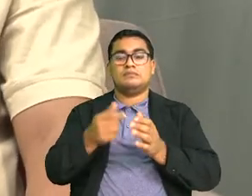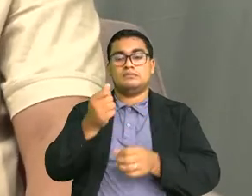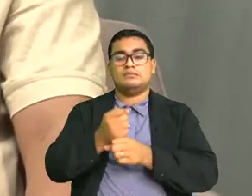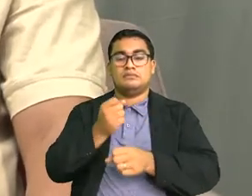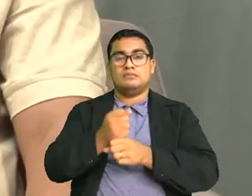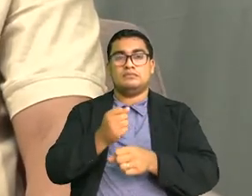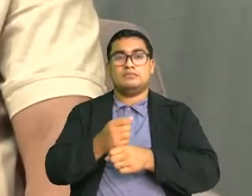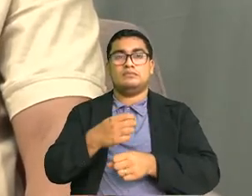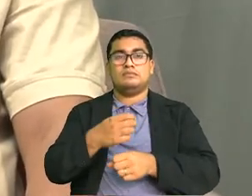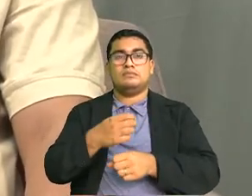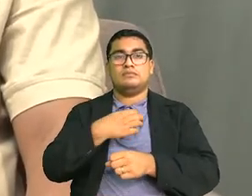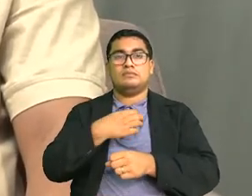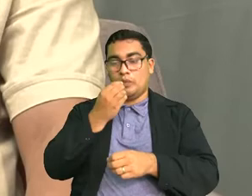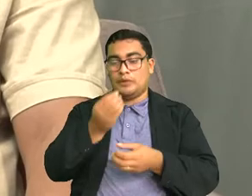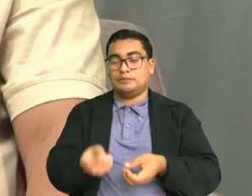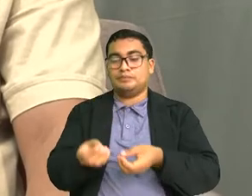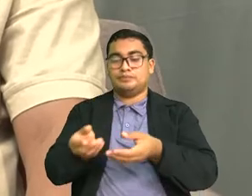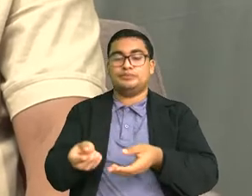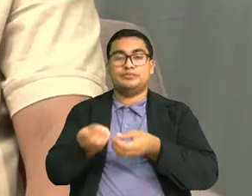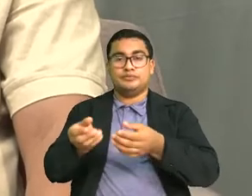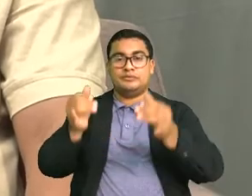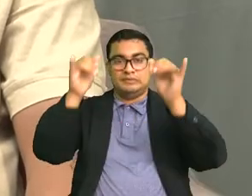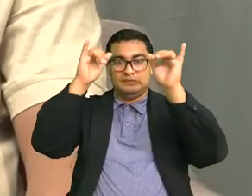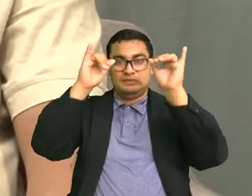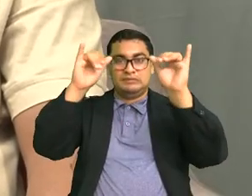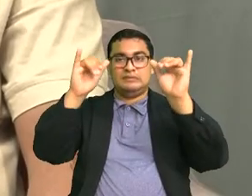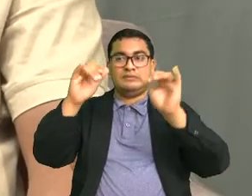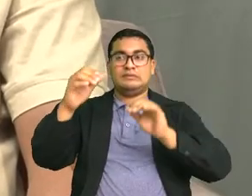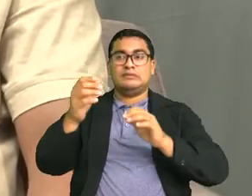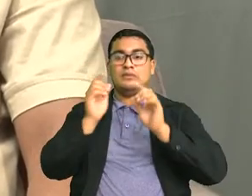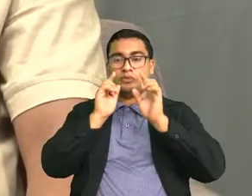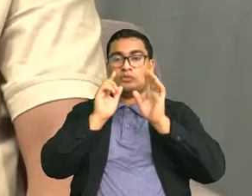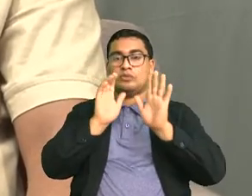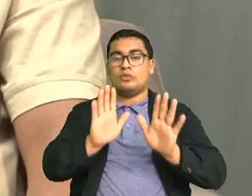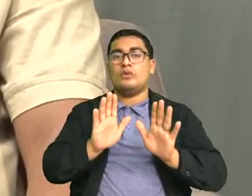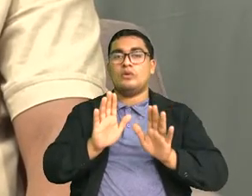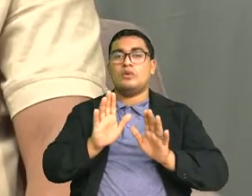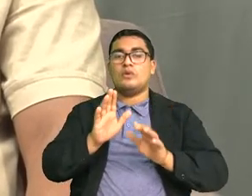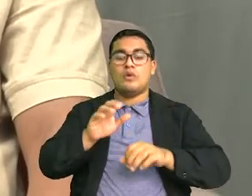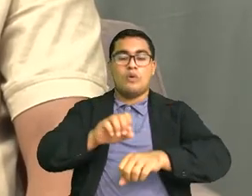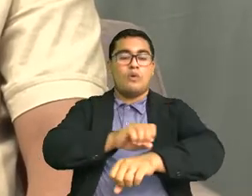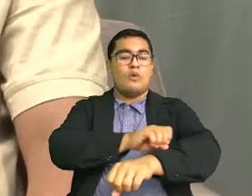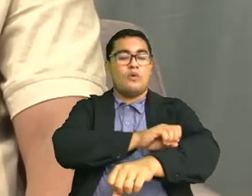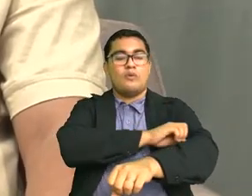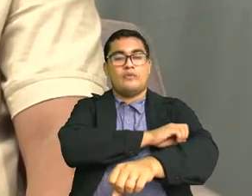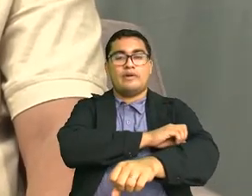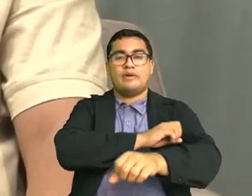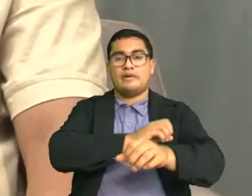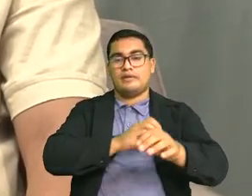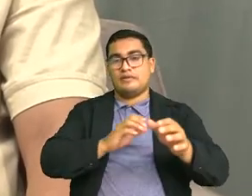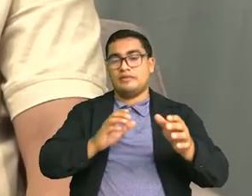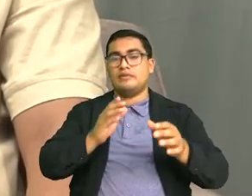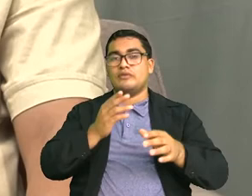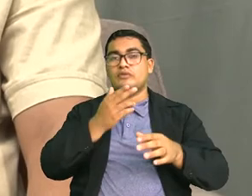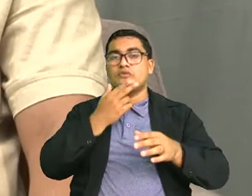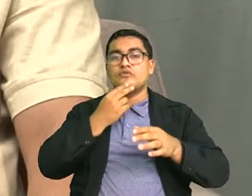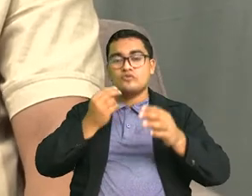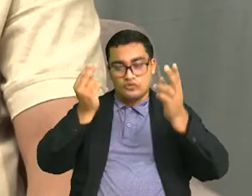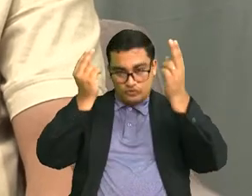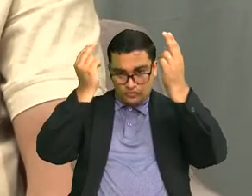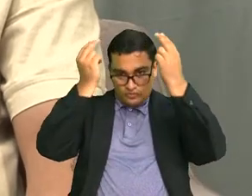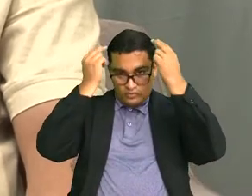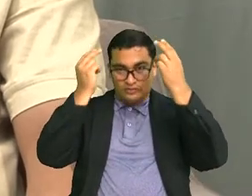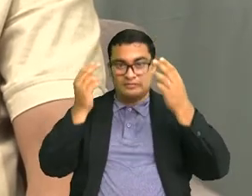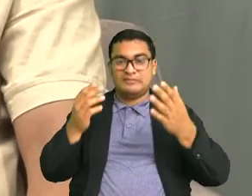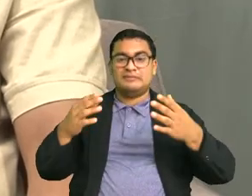finca verdad y poder mantener así sus animalitos sus cabras su oveja su vaquita en las épocas de verano que